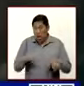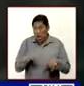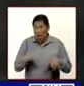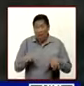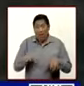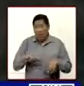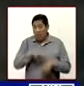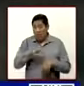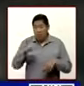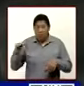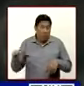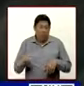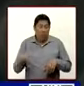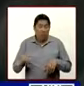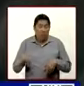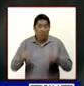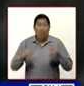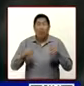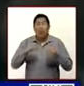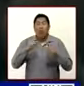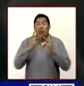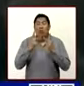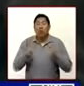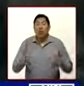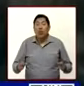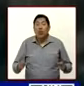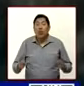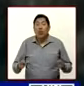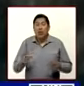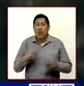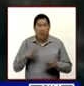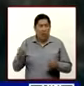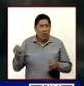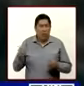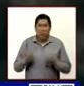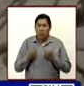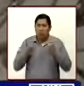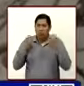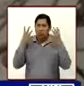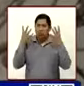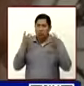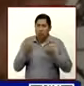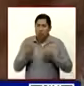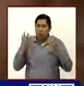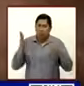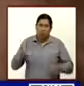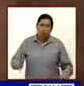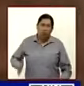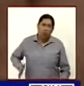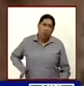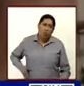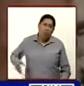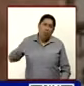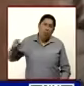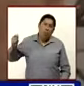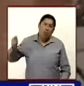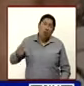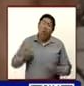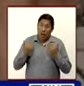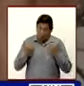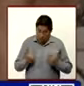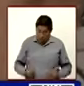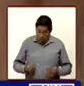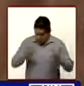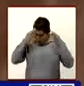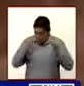que están en la zona baja de la ciudad de Potosí, donde se encuentra particularmente bastante cantidad de perros. Sin embargo, ahora Zoonosis